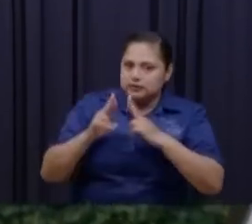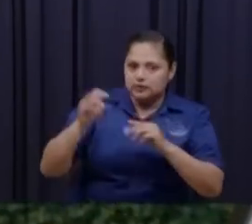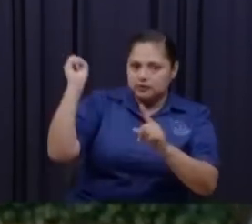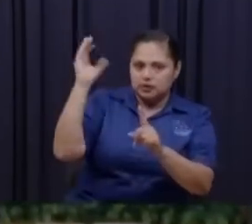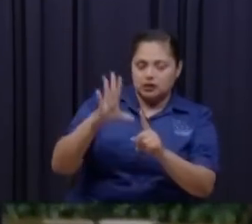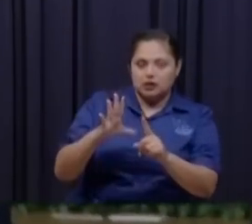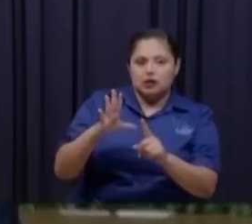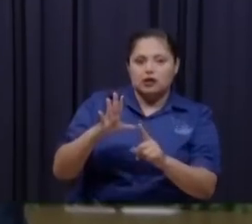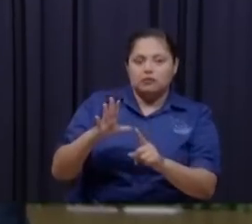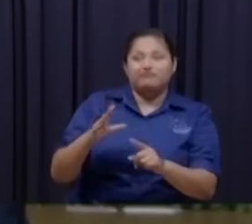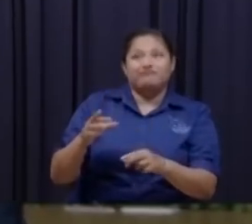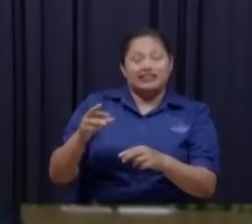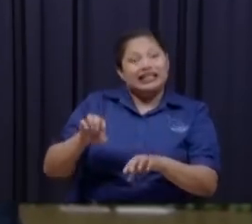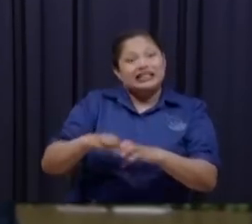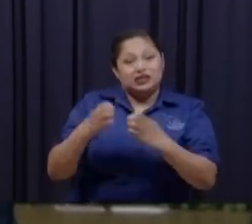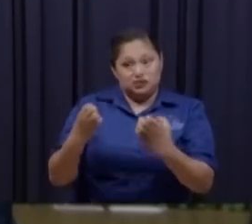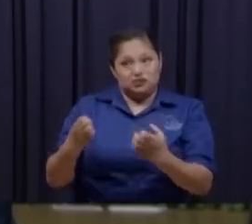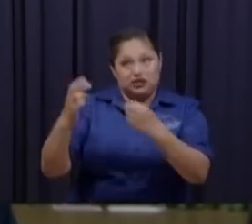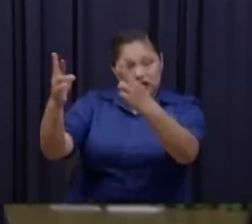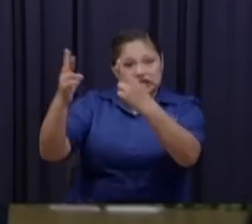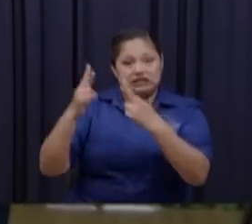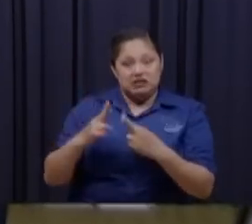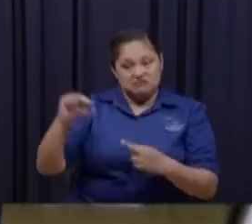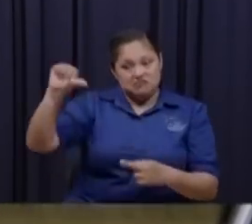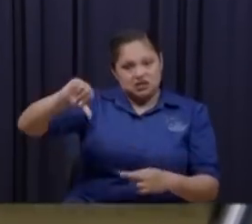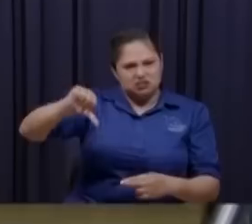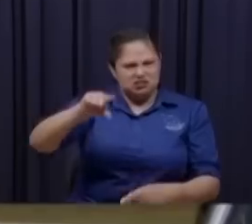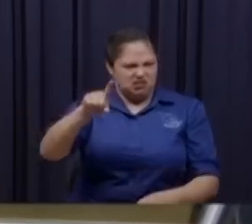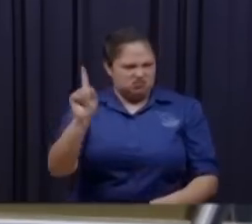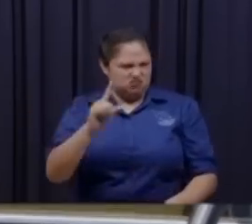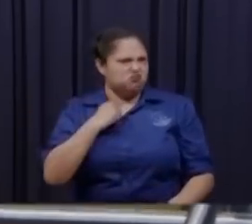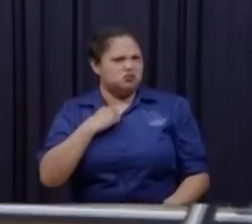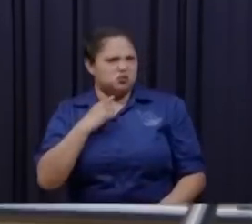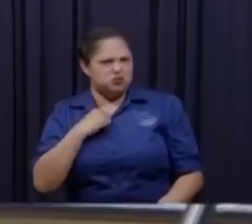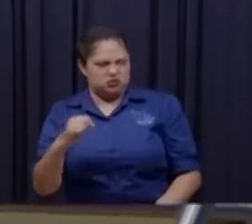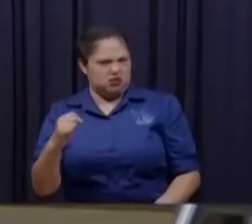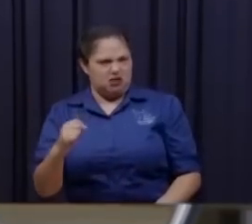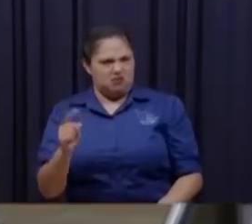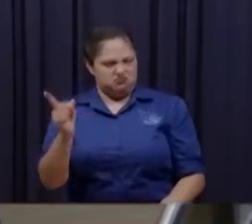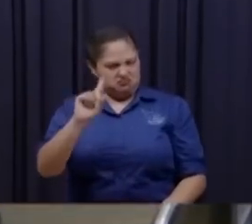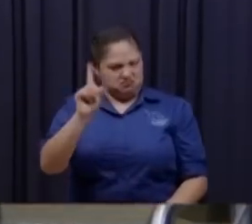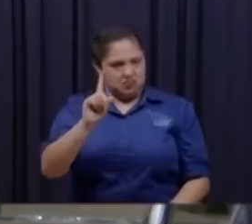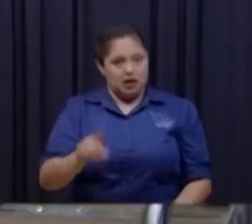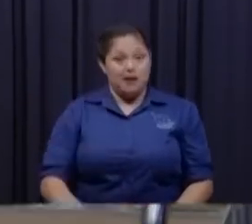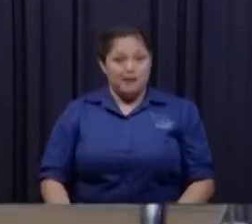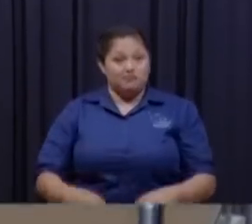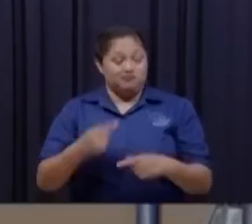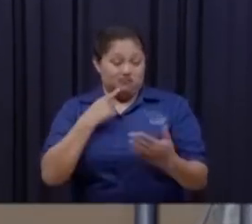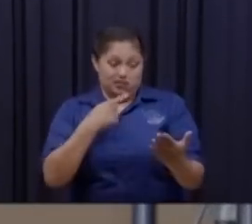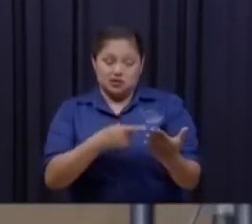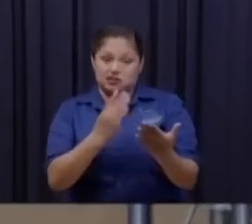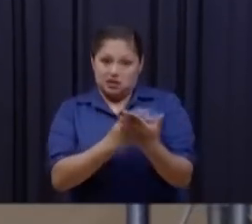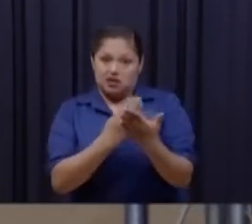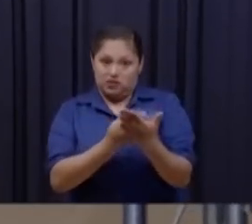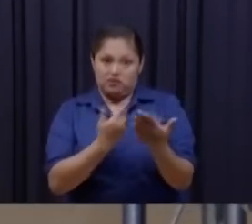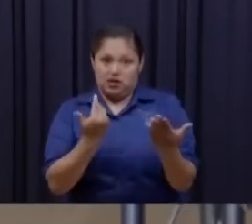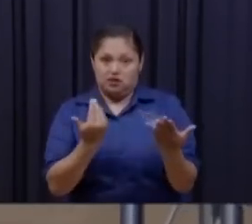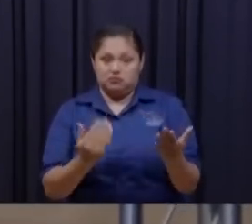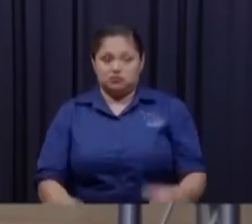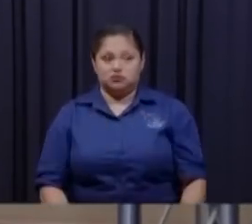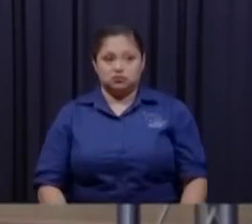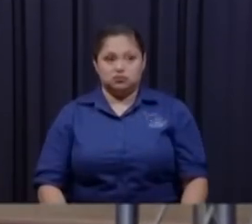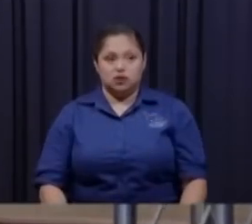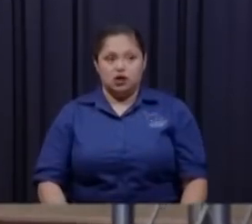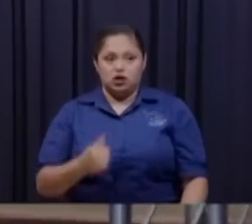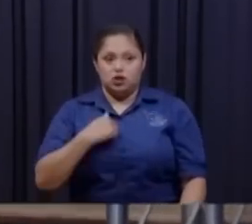va a recibir la maldición. Eso no nos gusta porque eso no es popular, pero es bíblico. Le voy a poner ejemplos bíblicos.